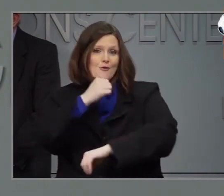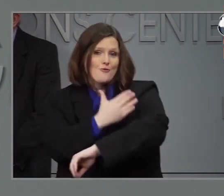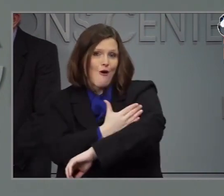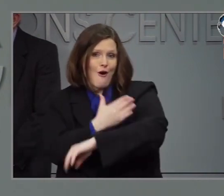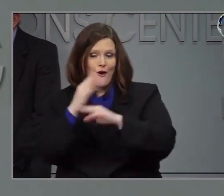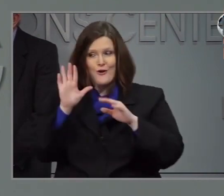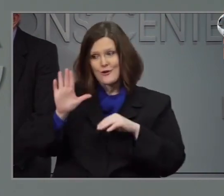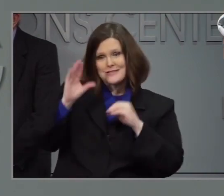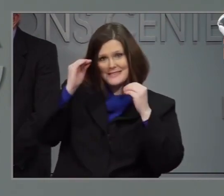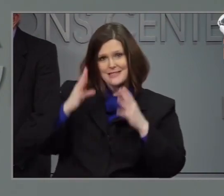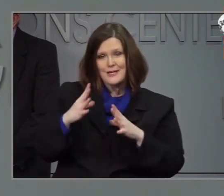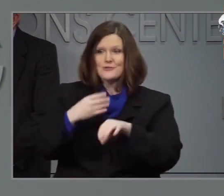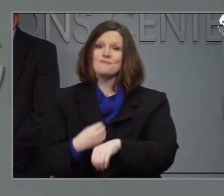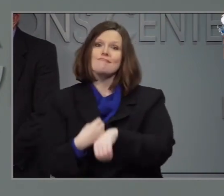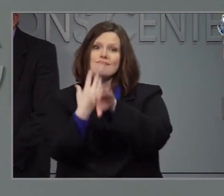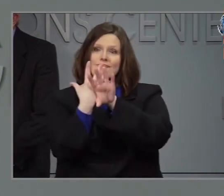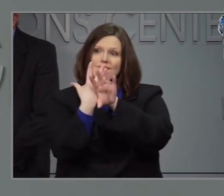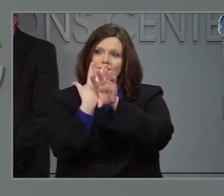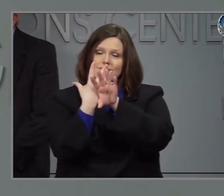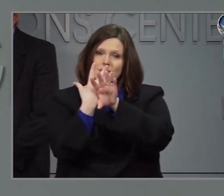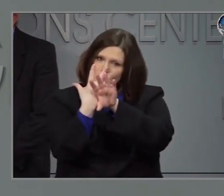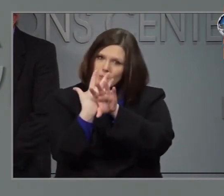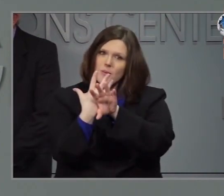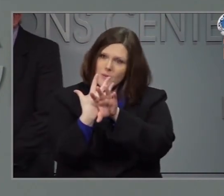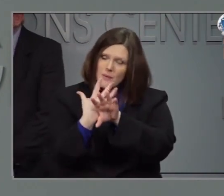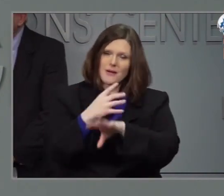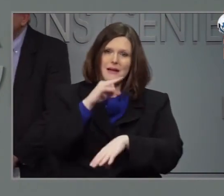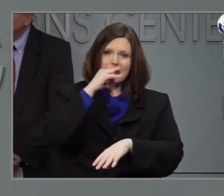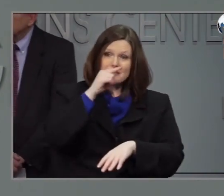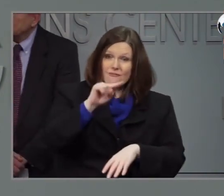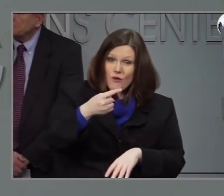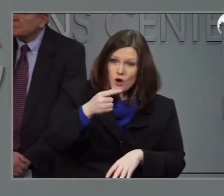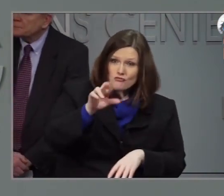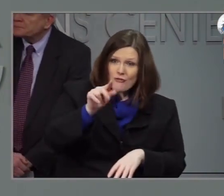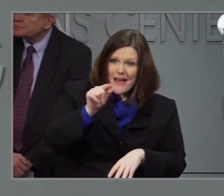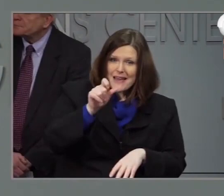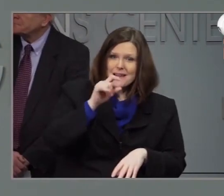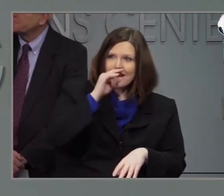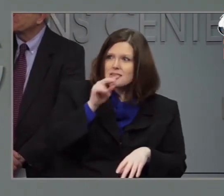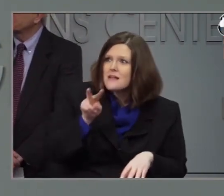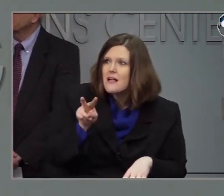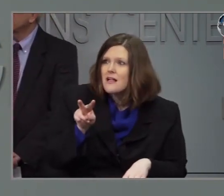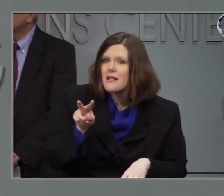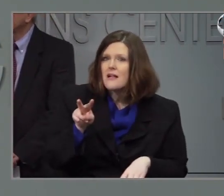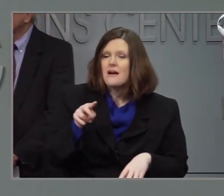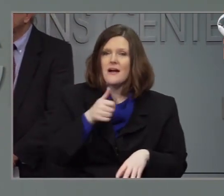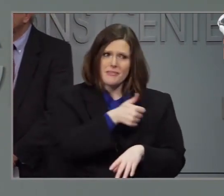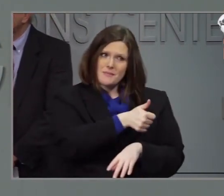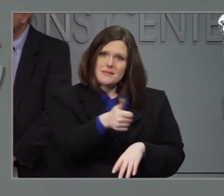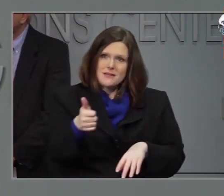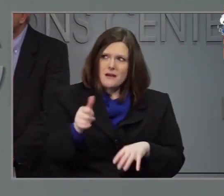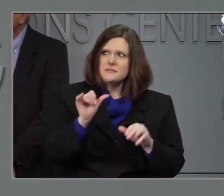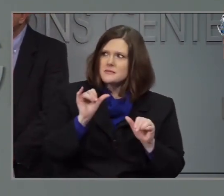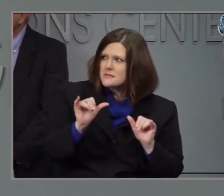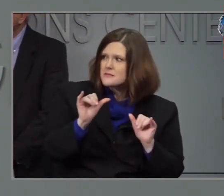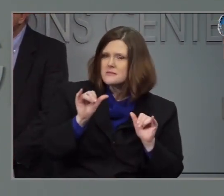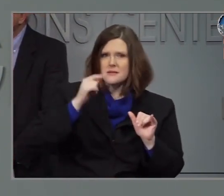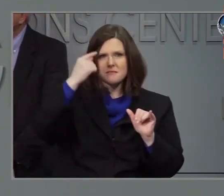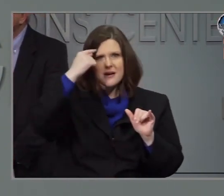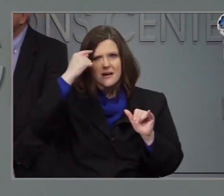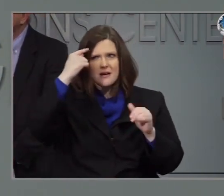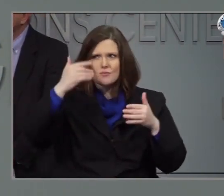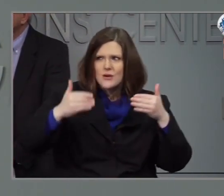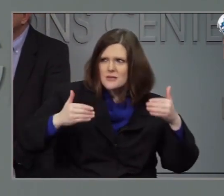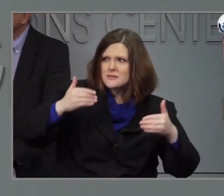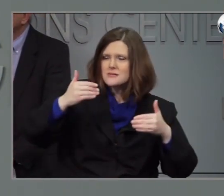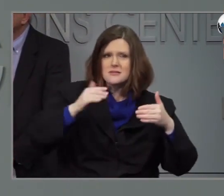reunió a su salón mediante vídeo chat y la verdad fue algo muy interesante los niños ellos también están pasando